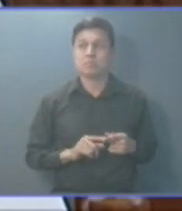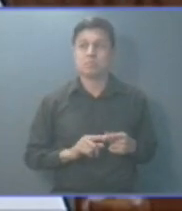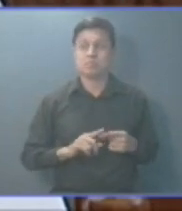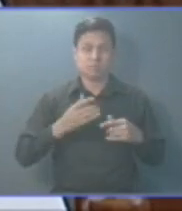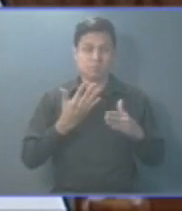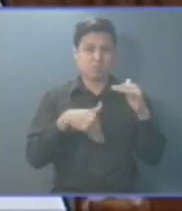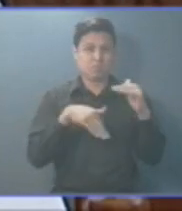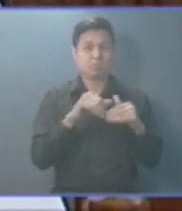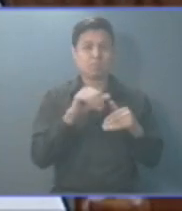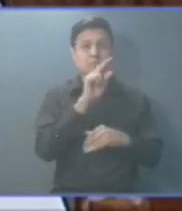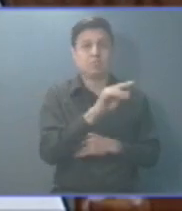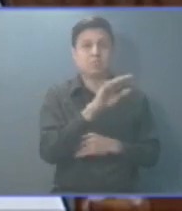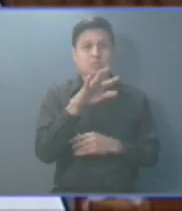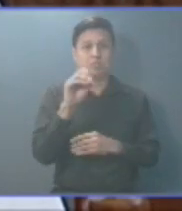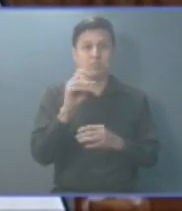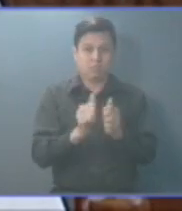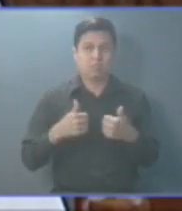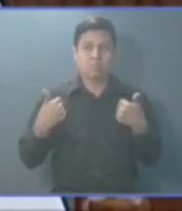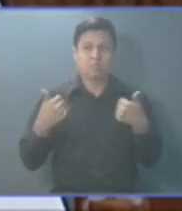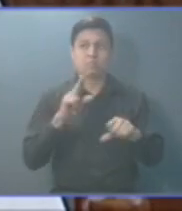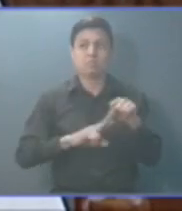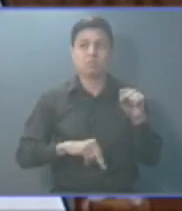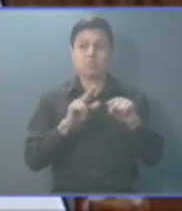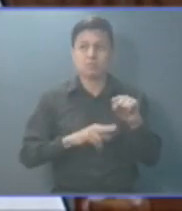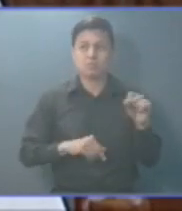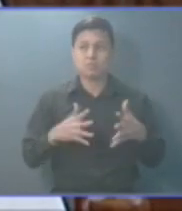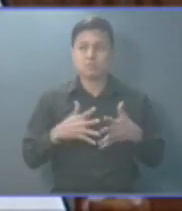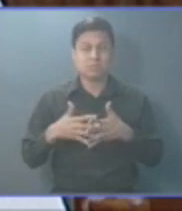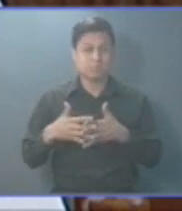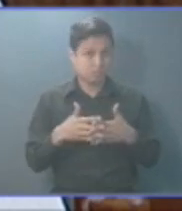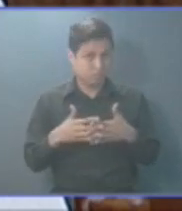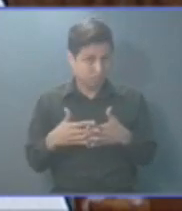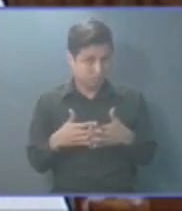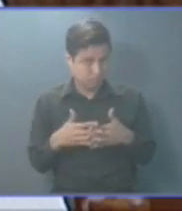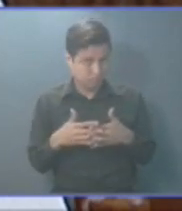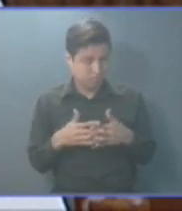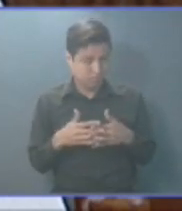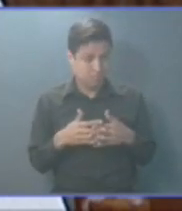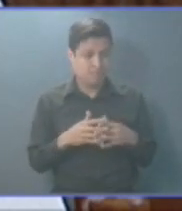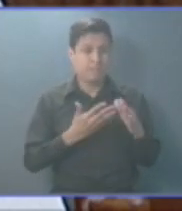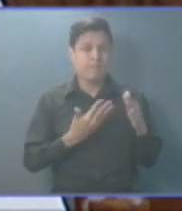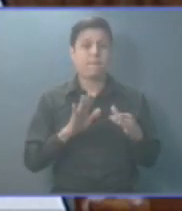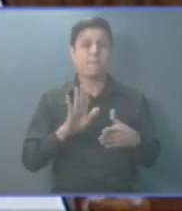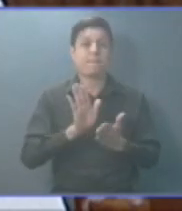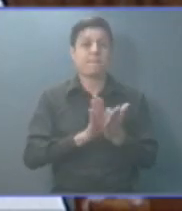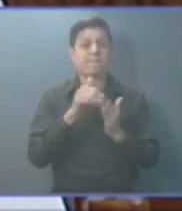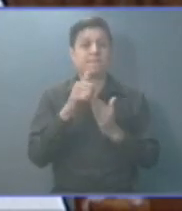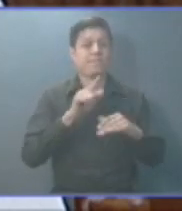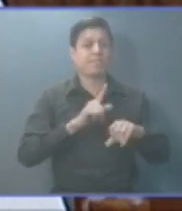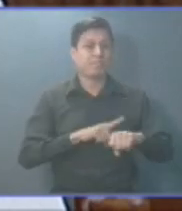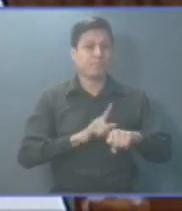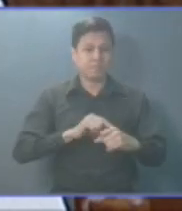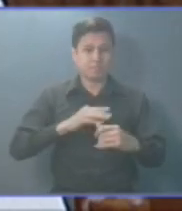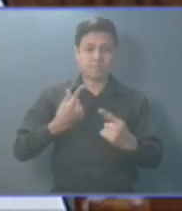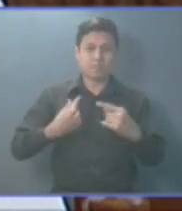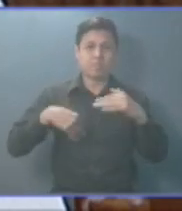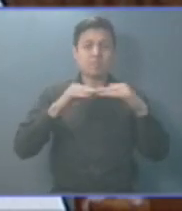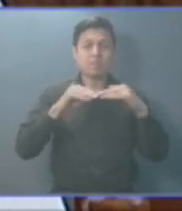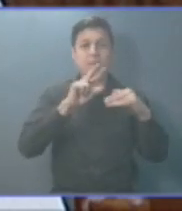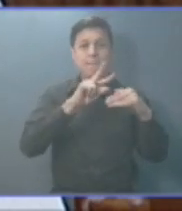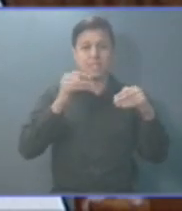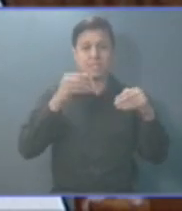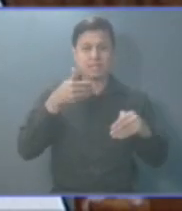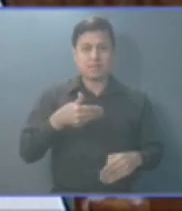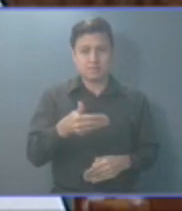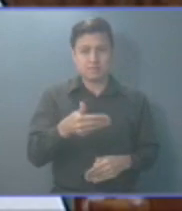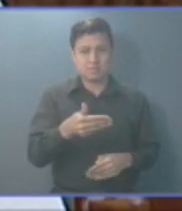hasta $250 millones de los Estados Unidos de América, plazo del préstamo hasta 20 años, contados a partir de